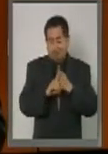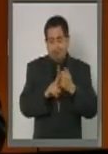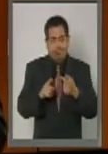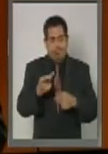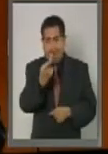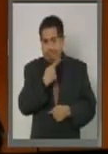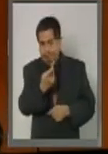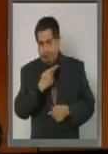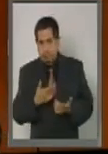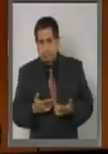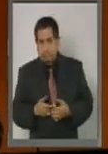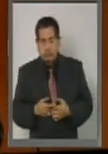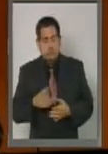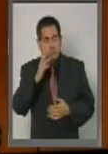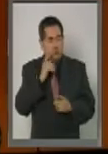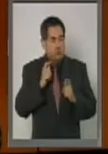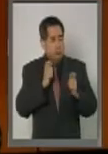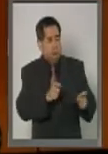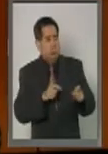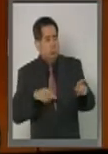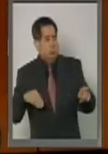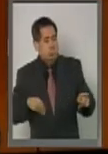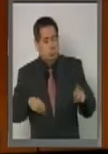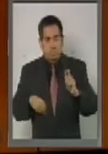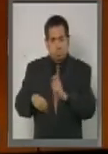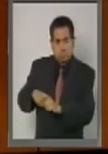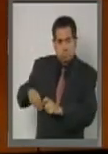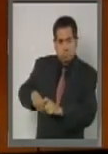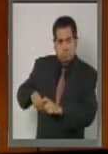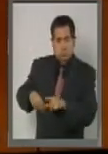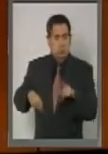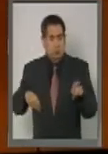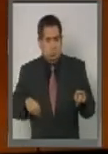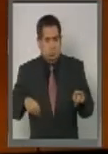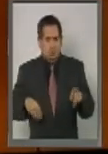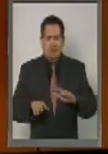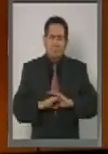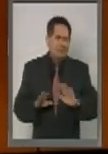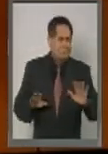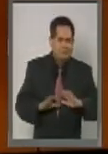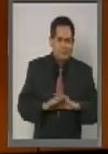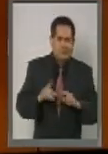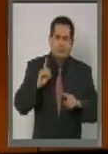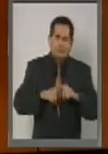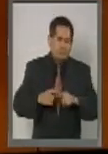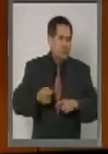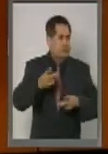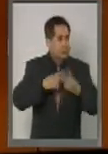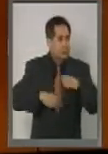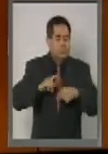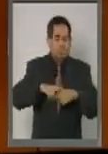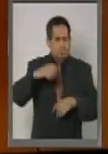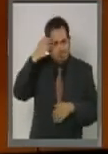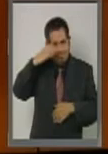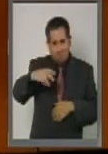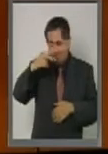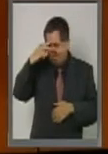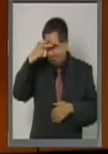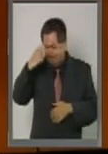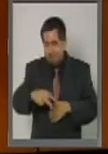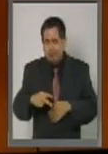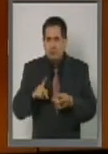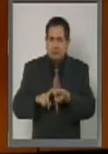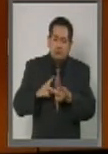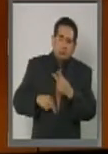de nada sirve estarnos asignando mutuamente culpas, que el origen del problema, que el origen de la violencia en México, que